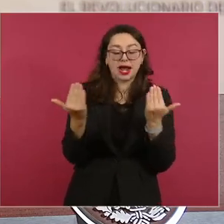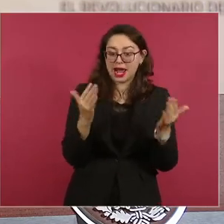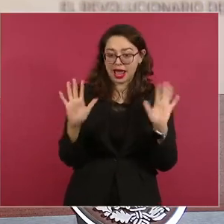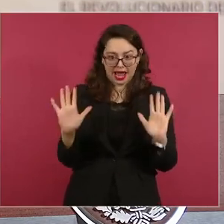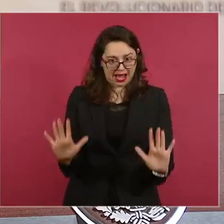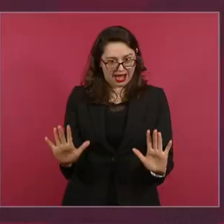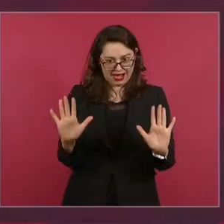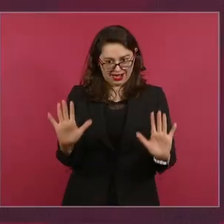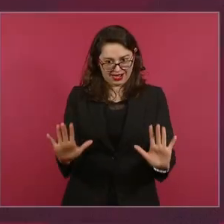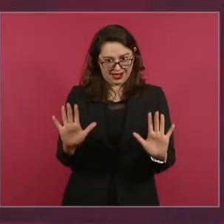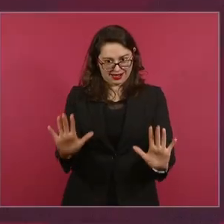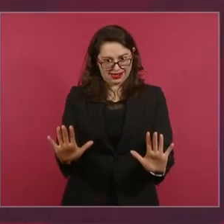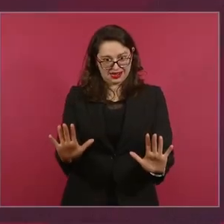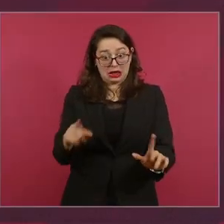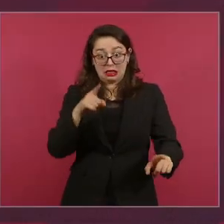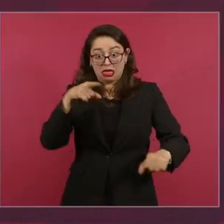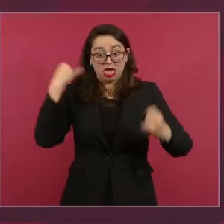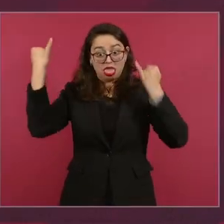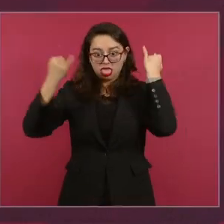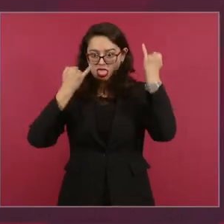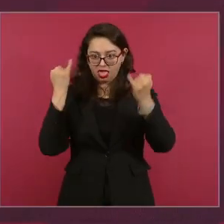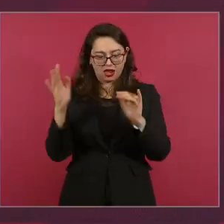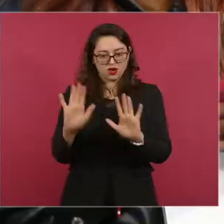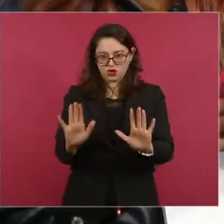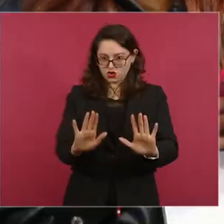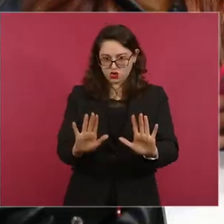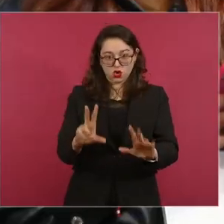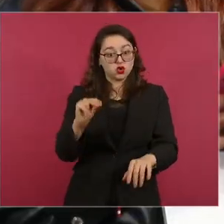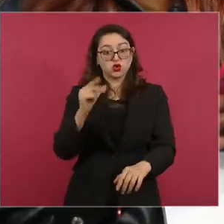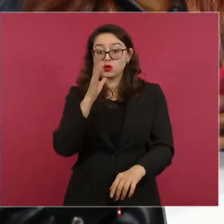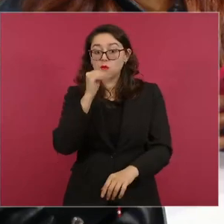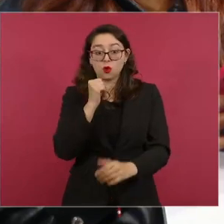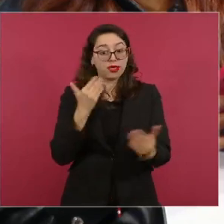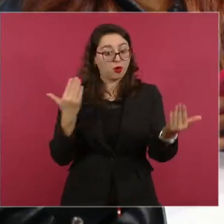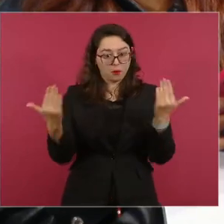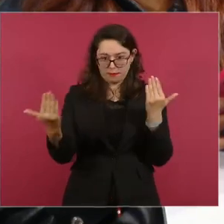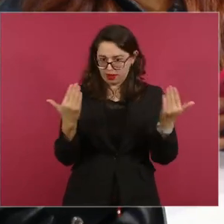luego sacan de contexto, ¿no?, lo que digo.